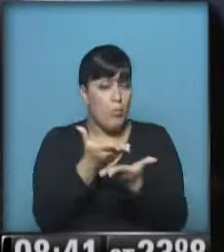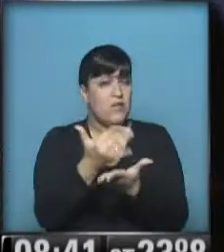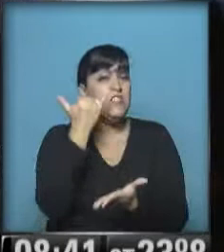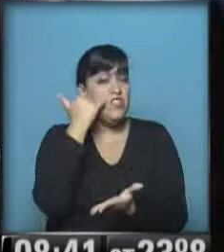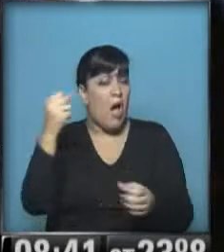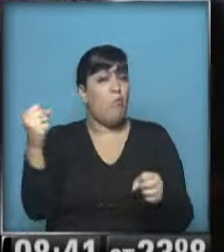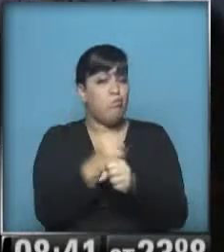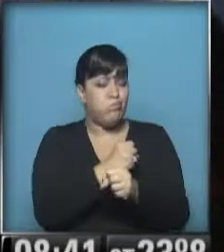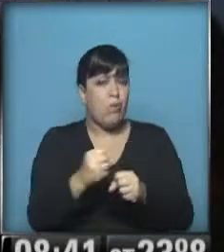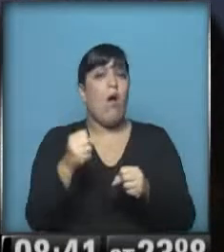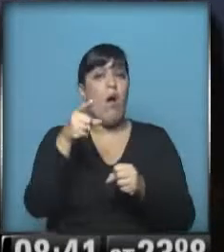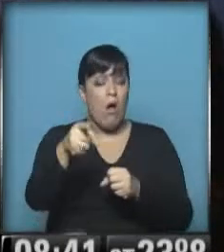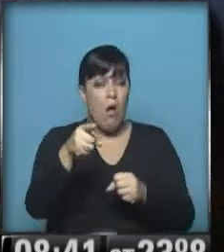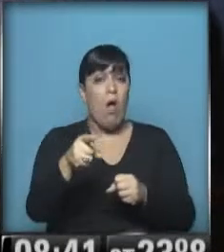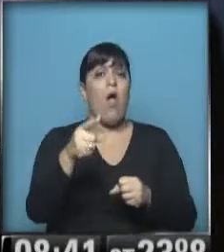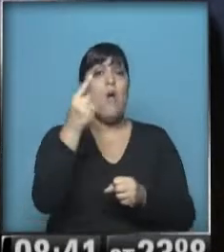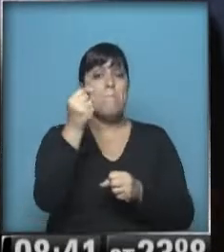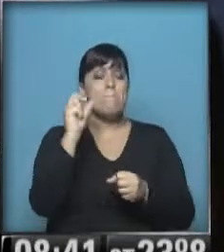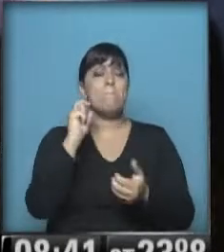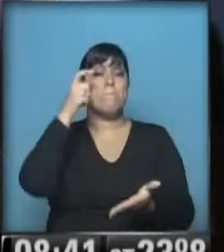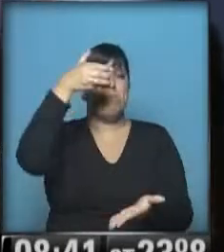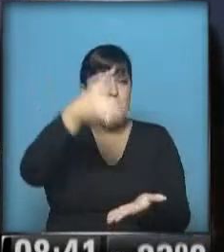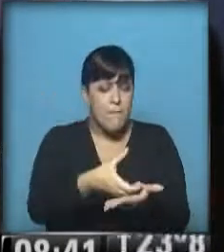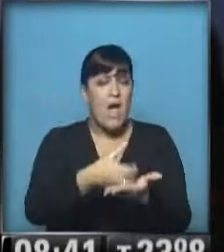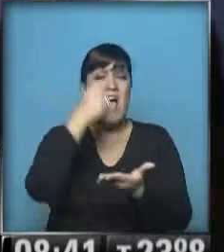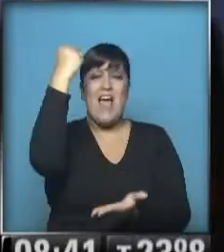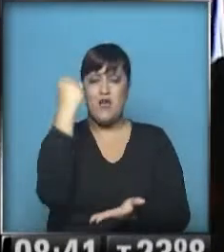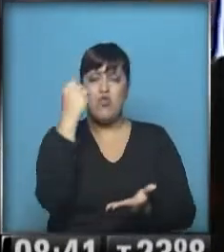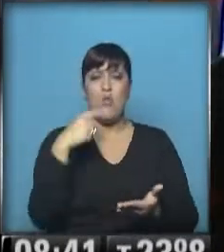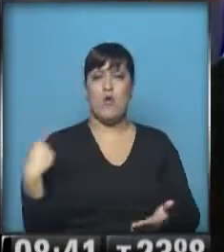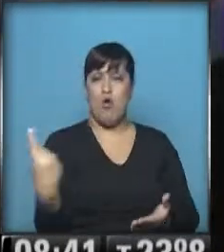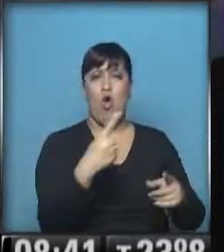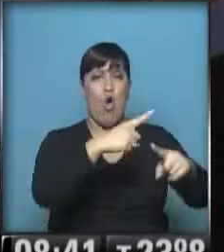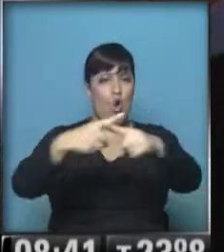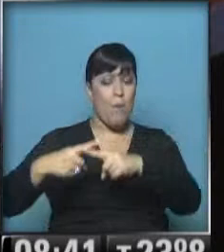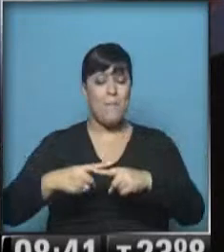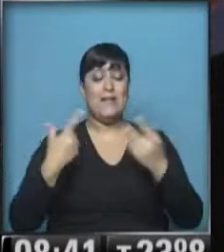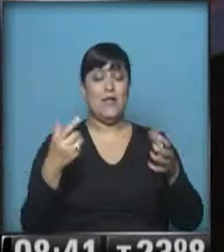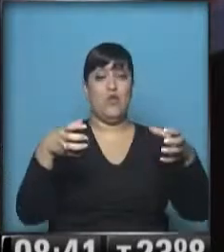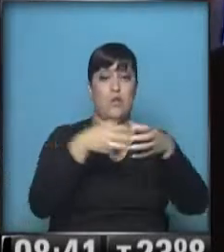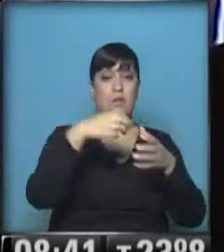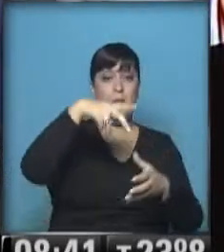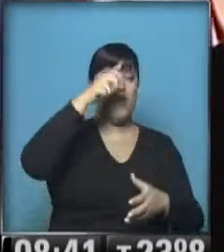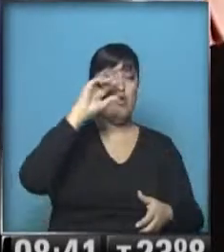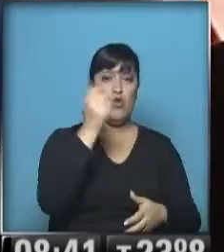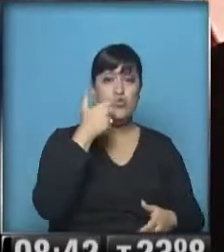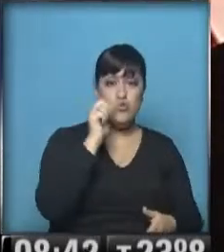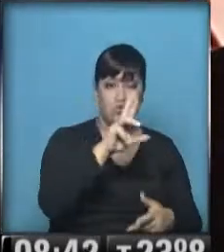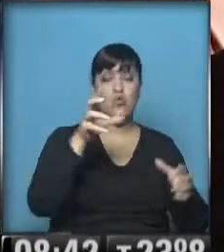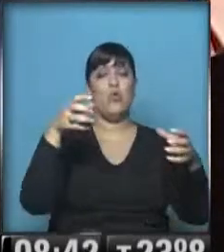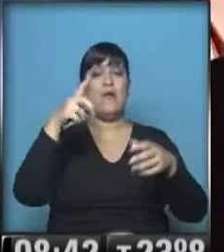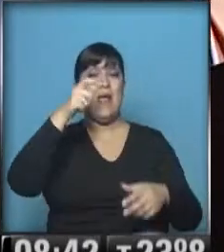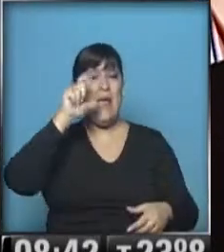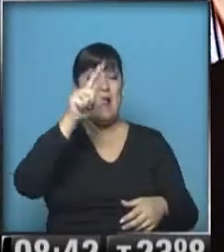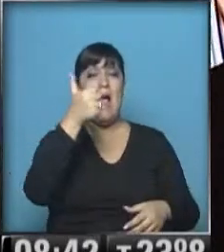una gran zona económica de desarrollo común compartido entre Mercosur, Petrocaribe, el ALBA,